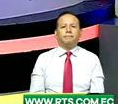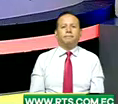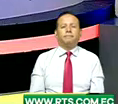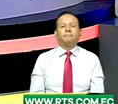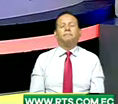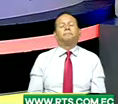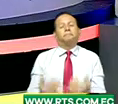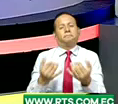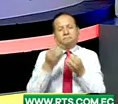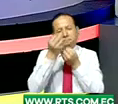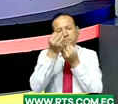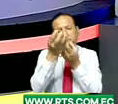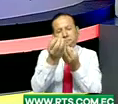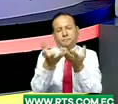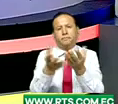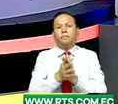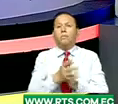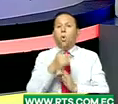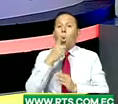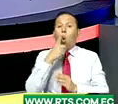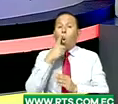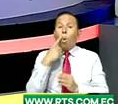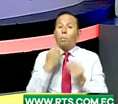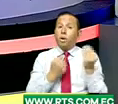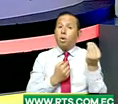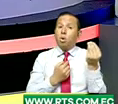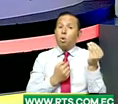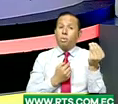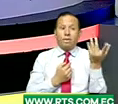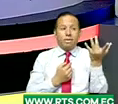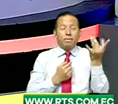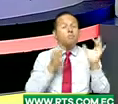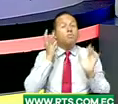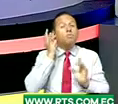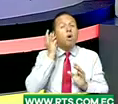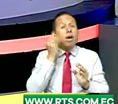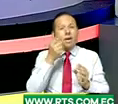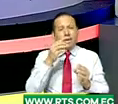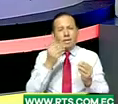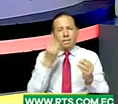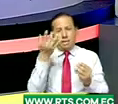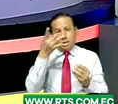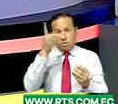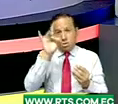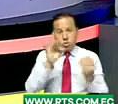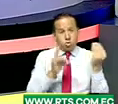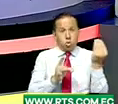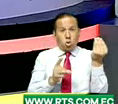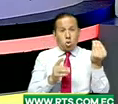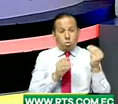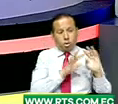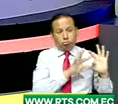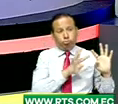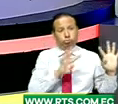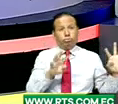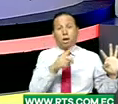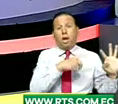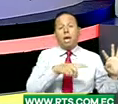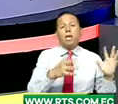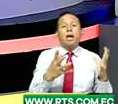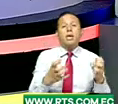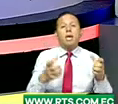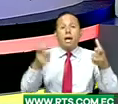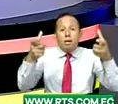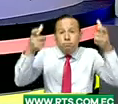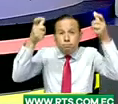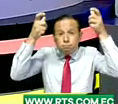Y ahora les contamos que 18 jóvenes fueron presentadas como candidatas a Reina de Guayaquil 2021, un certamen que cumple 65